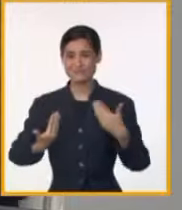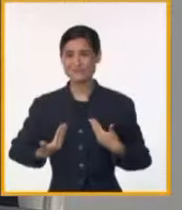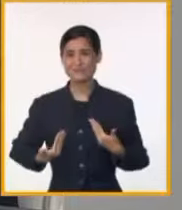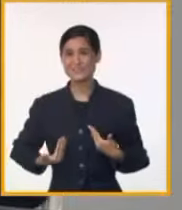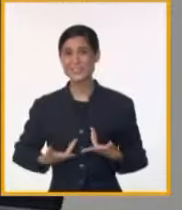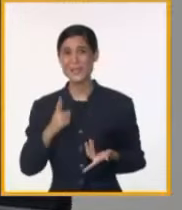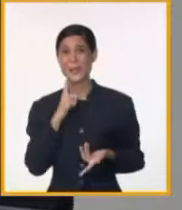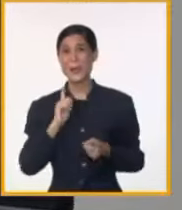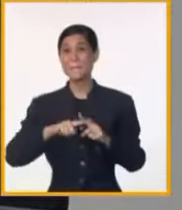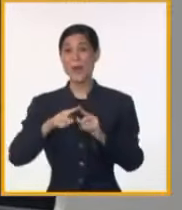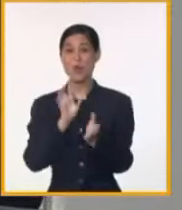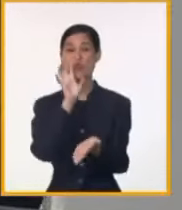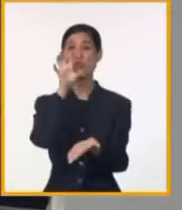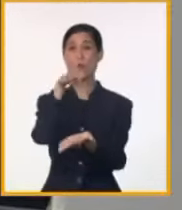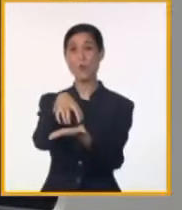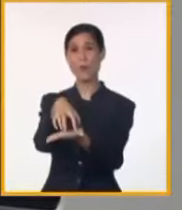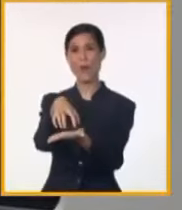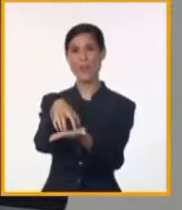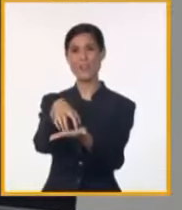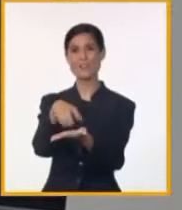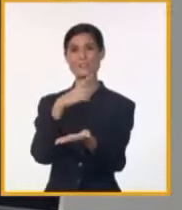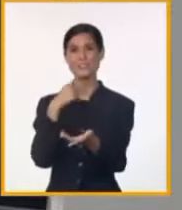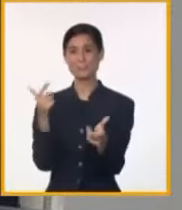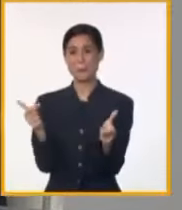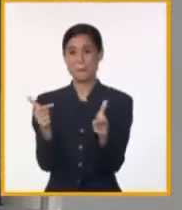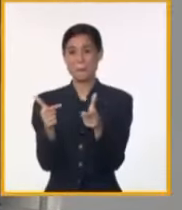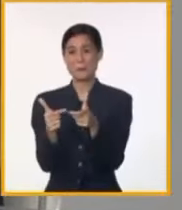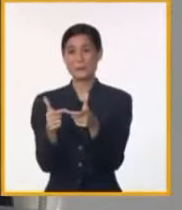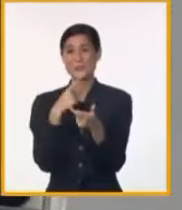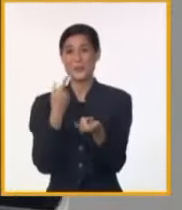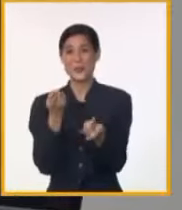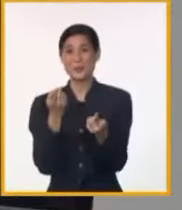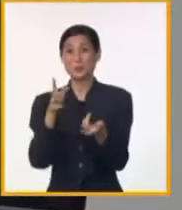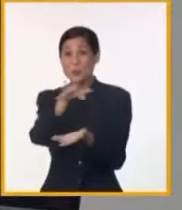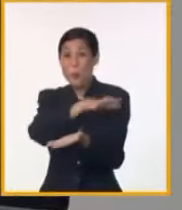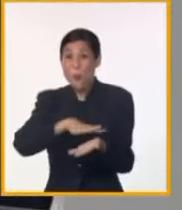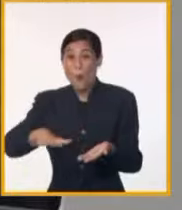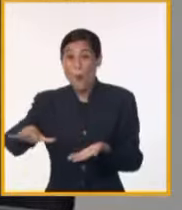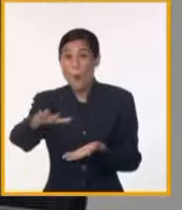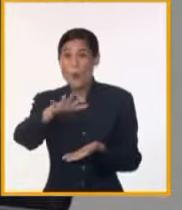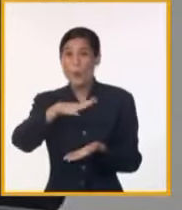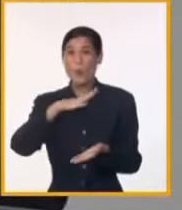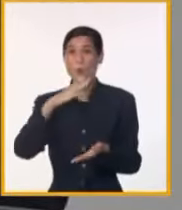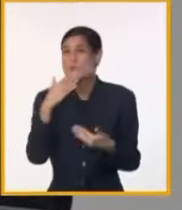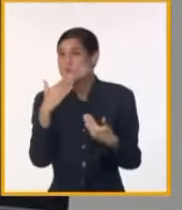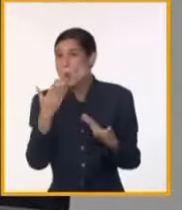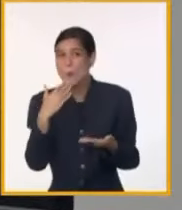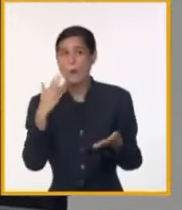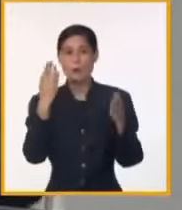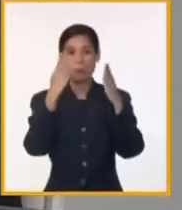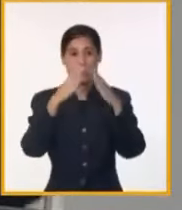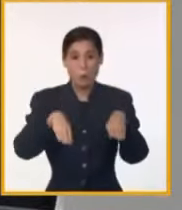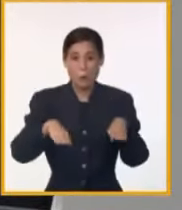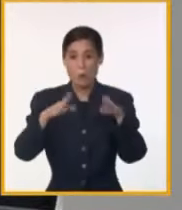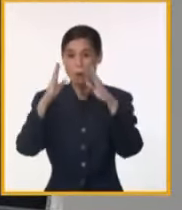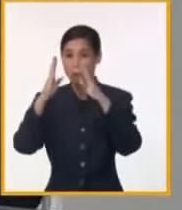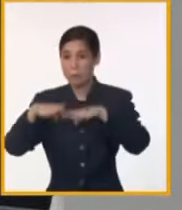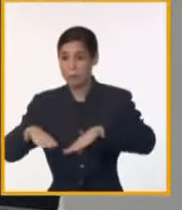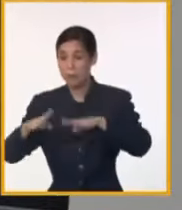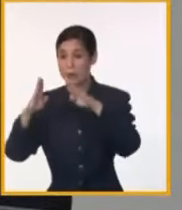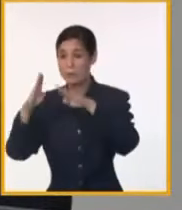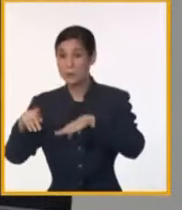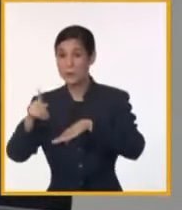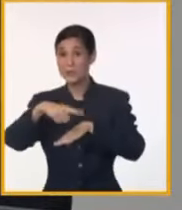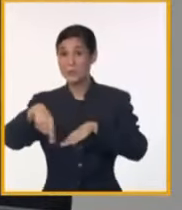pedacito de nación de desbaratado que que lo que tienen con estas expulsiones de aquí para allá de allá para acá es que quieren que